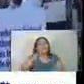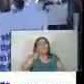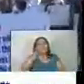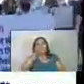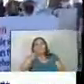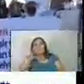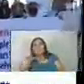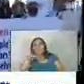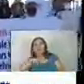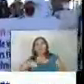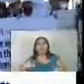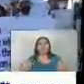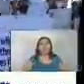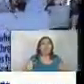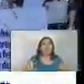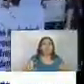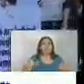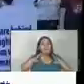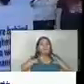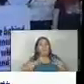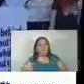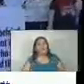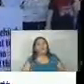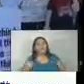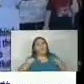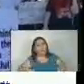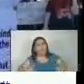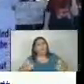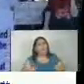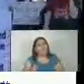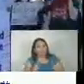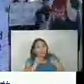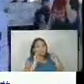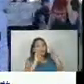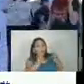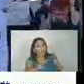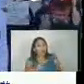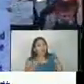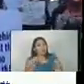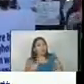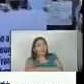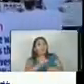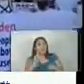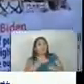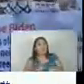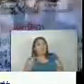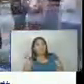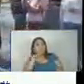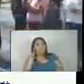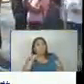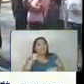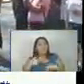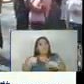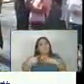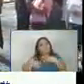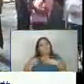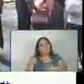en la que se encuentra que el gobierno pueda brindarles una oportunidad a la vía a la legalización.